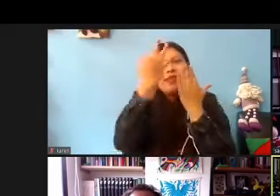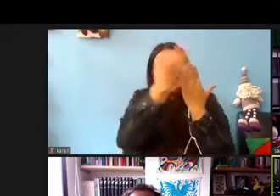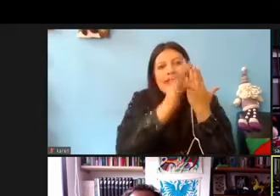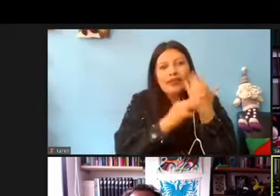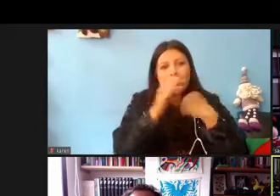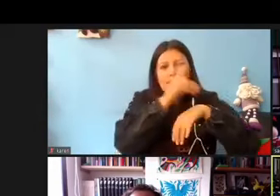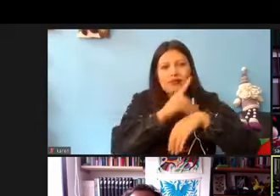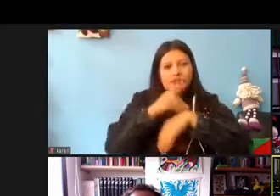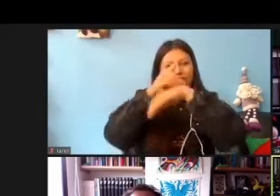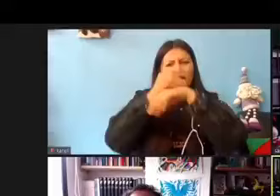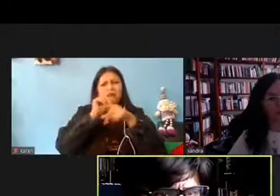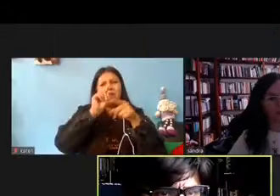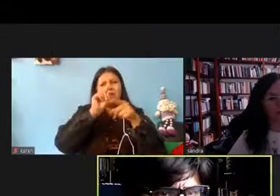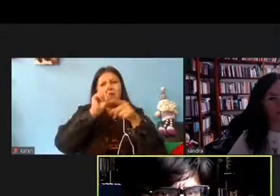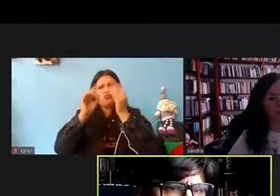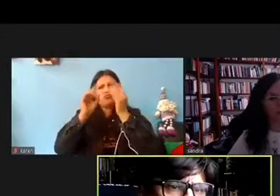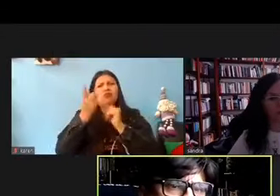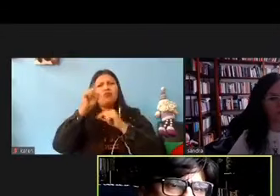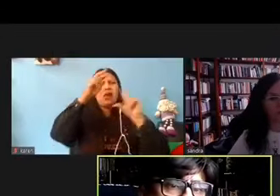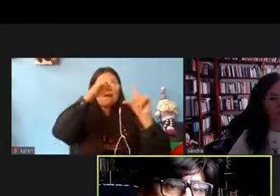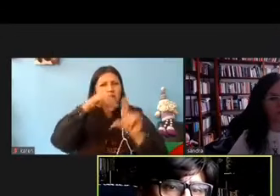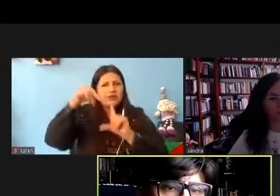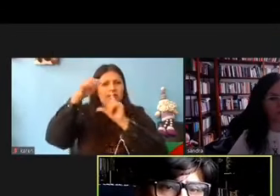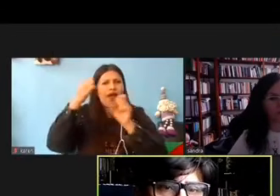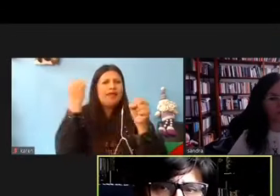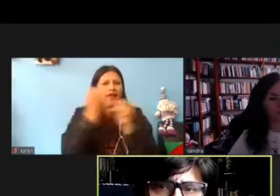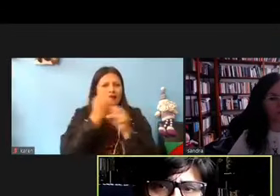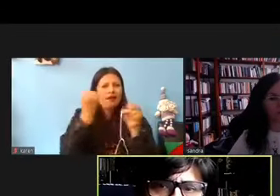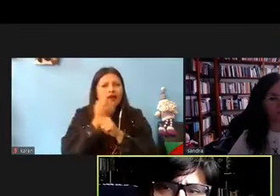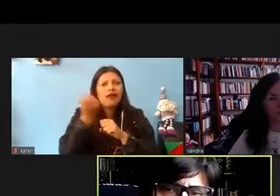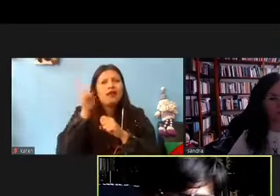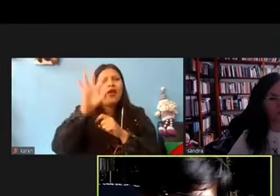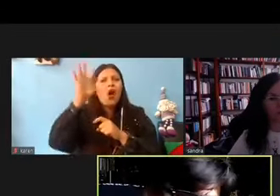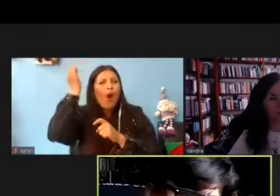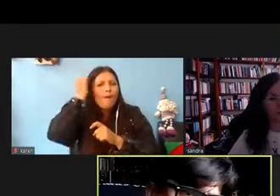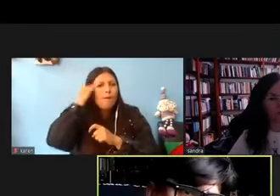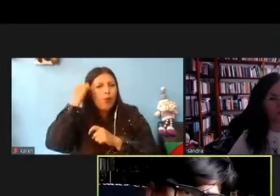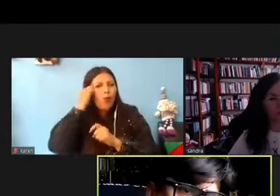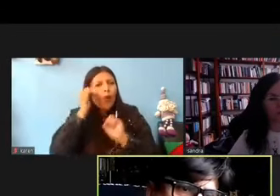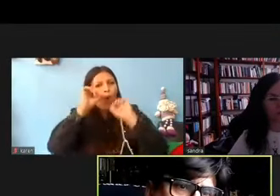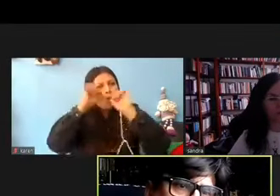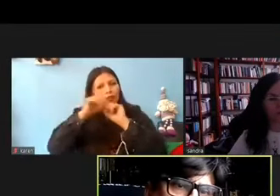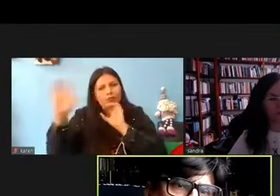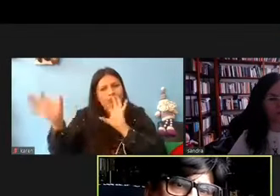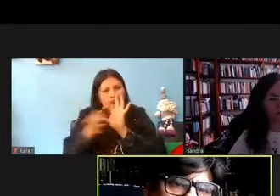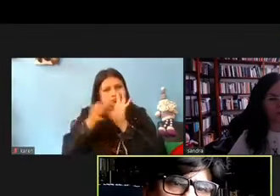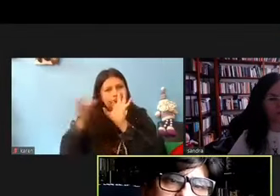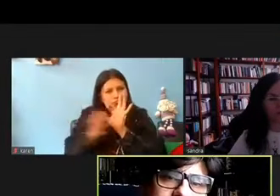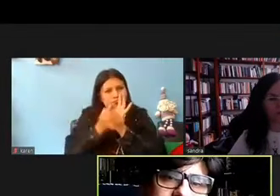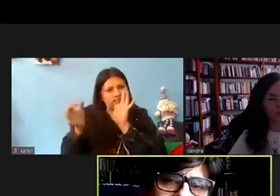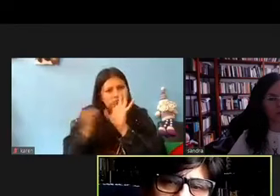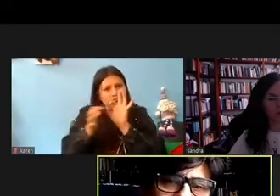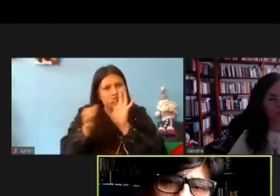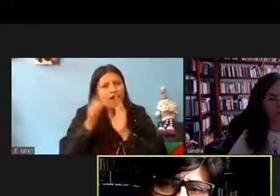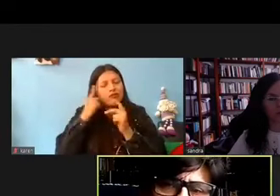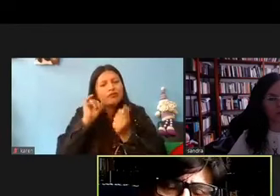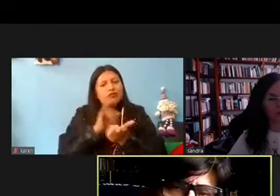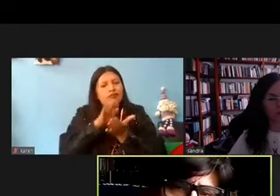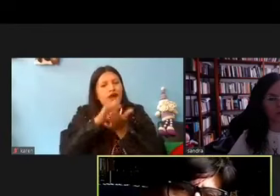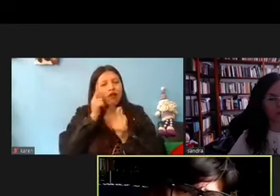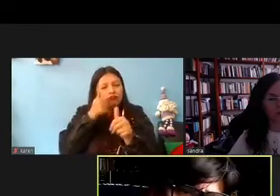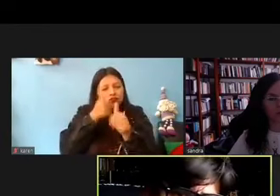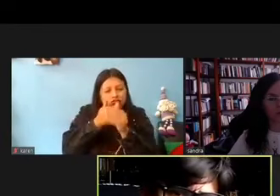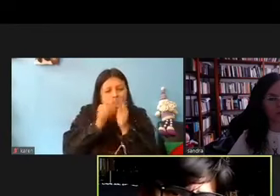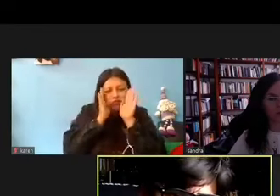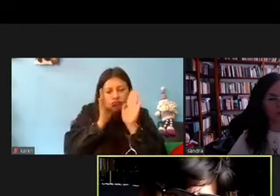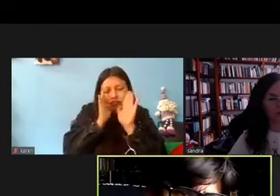doctorales, que vimos que habían muchas tesis de maestrías, que hay trabajos también de profesores, que se puedan integrar a esa base de datos, hacerle seguimiento